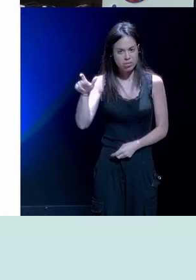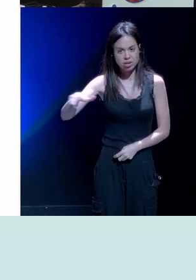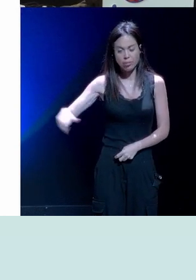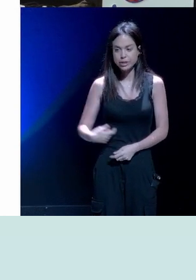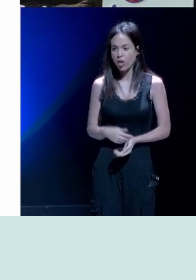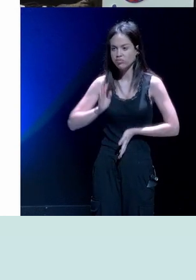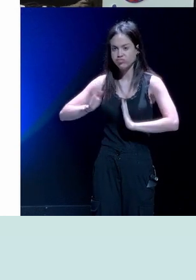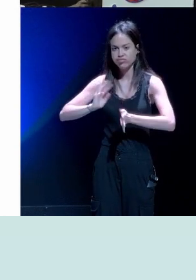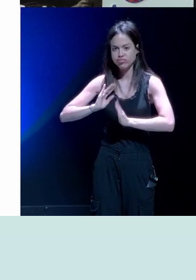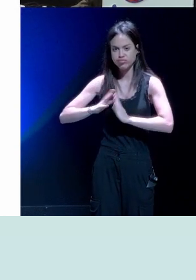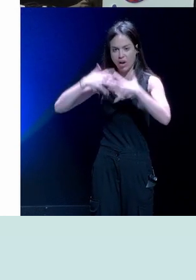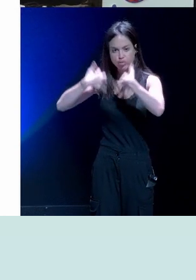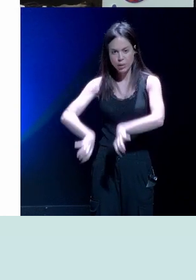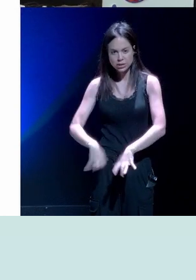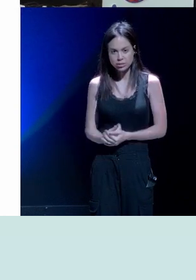días.